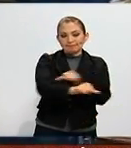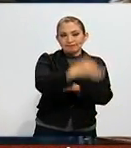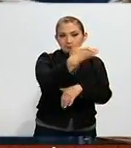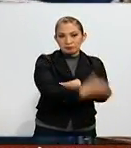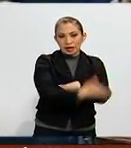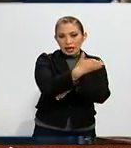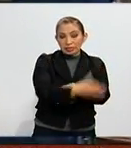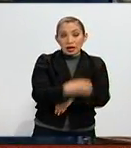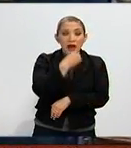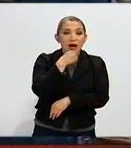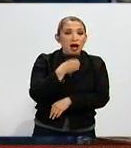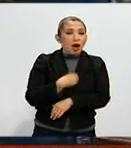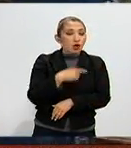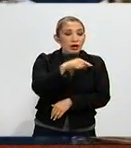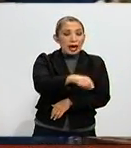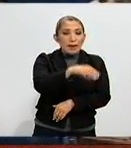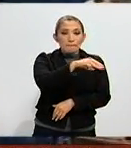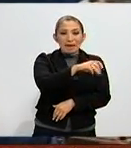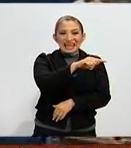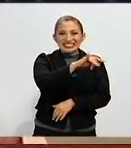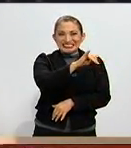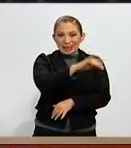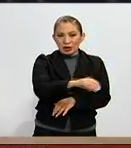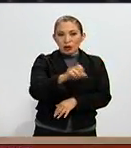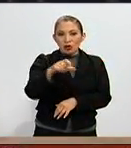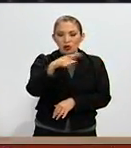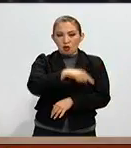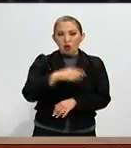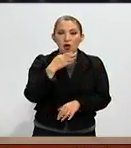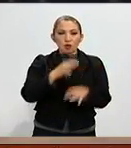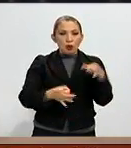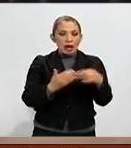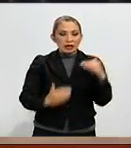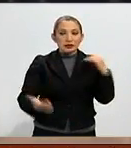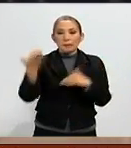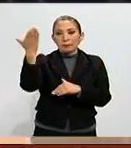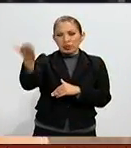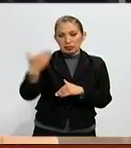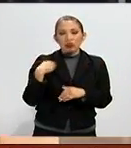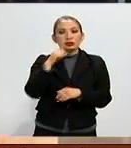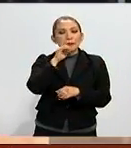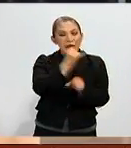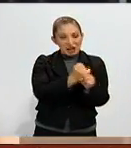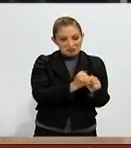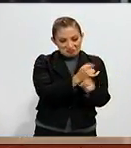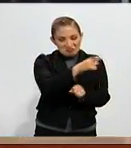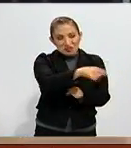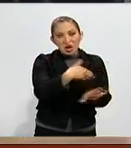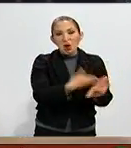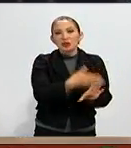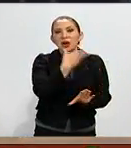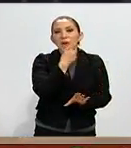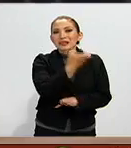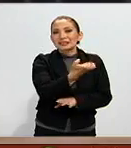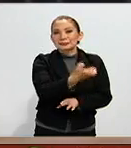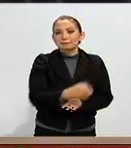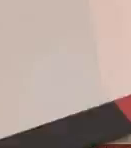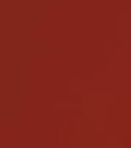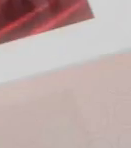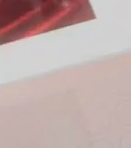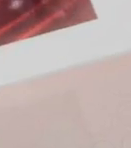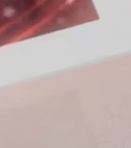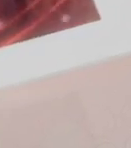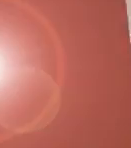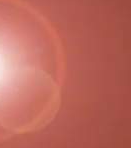reemplazaría, aunque el magistrado Marco Aurelio Mello pidió ayer abrir también un juicio político en su contra.